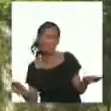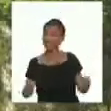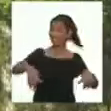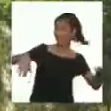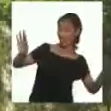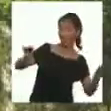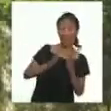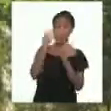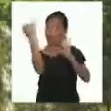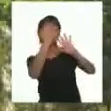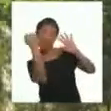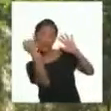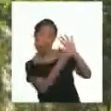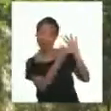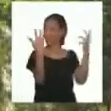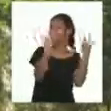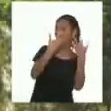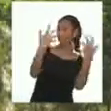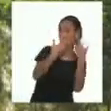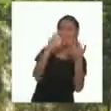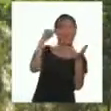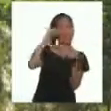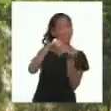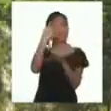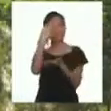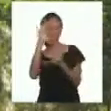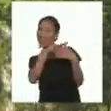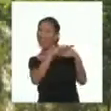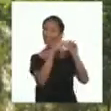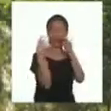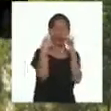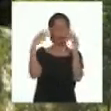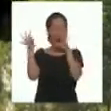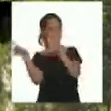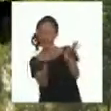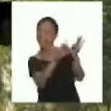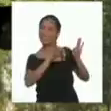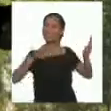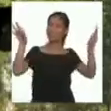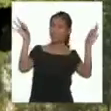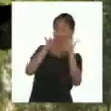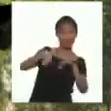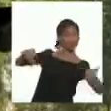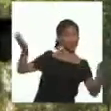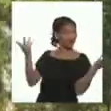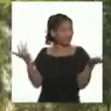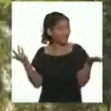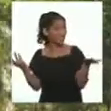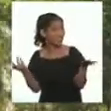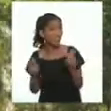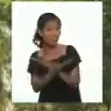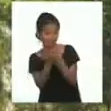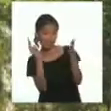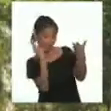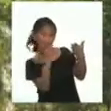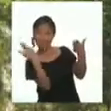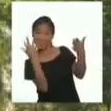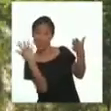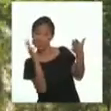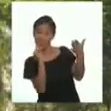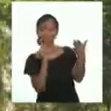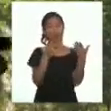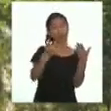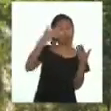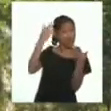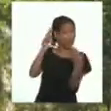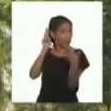picaflor. Hay una pintura que representa este momento histórico tan importante. Seguro la deben haber visto